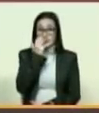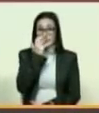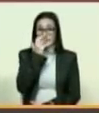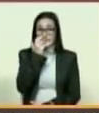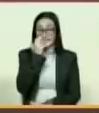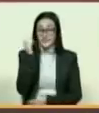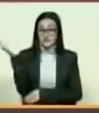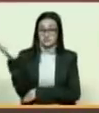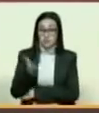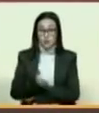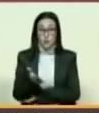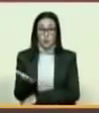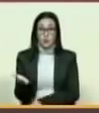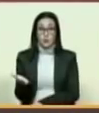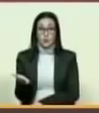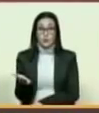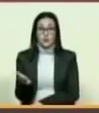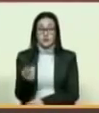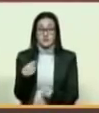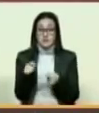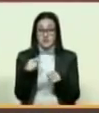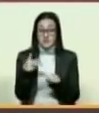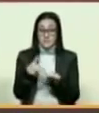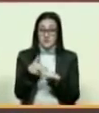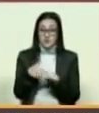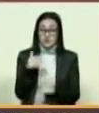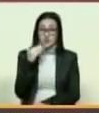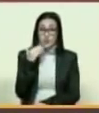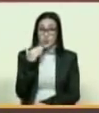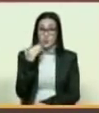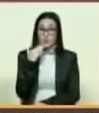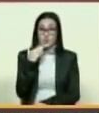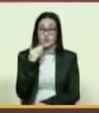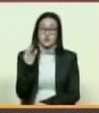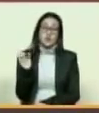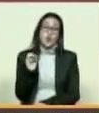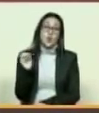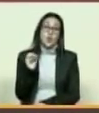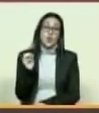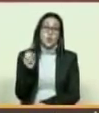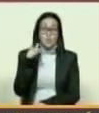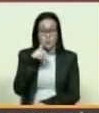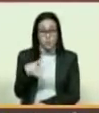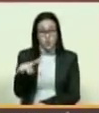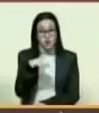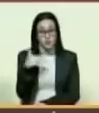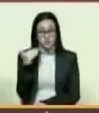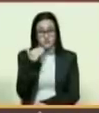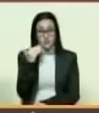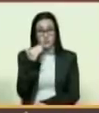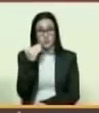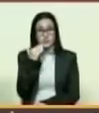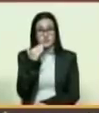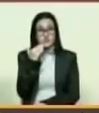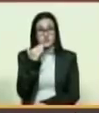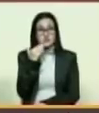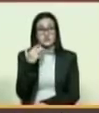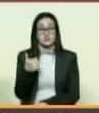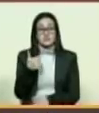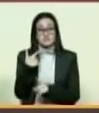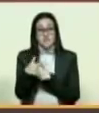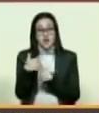sanción a la venta de petróleo de los Estados Unidos de Norteamérica, o el pueblo de los Estados Unidos de Norteamérica y las